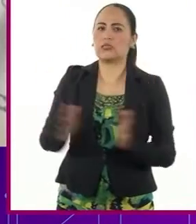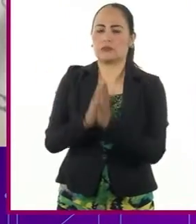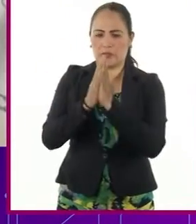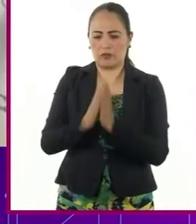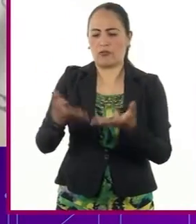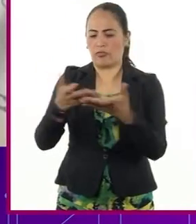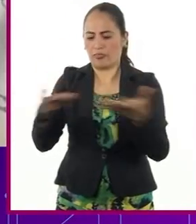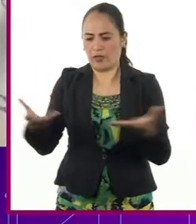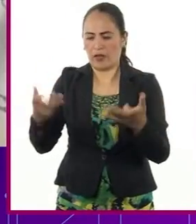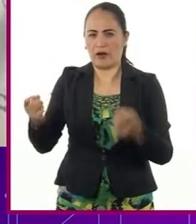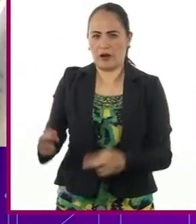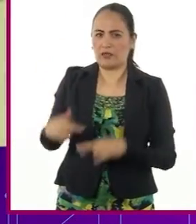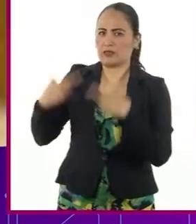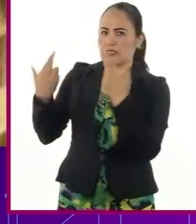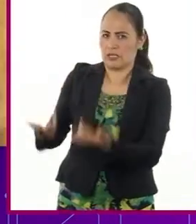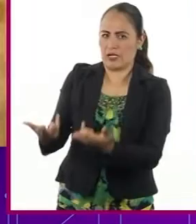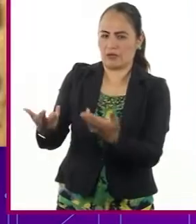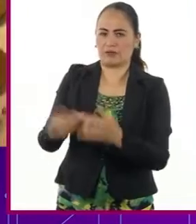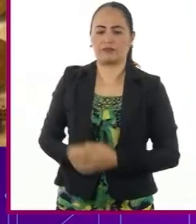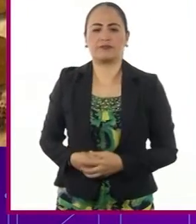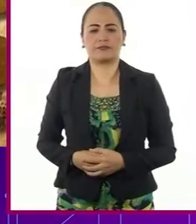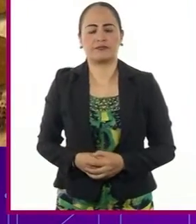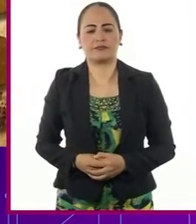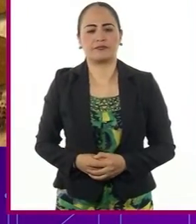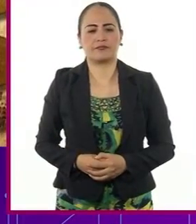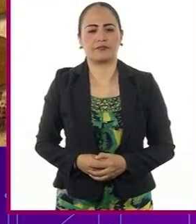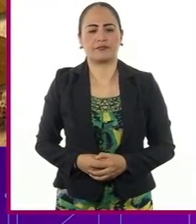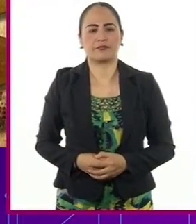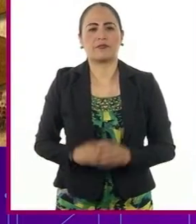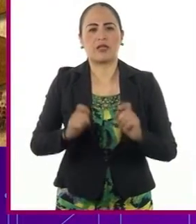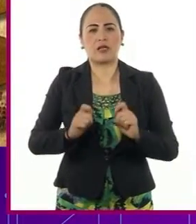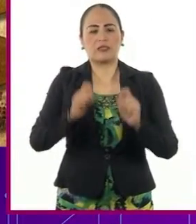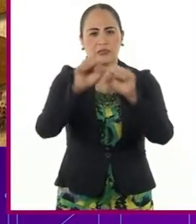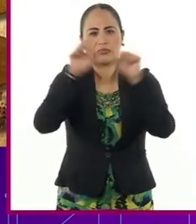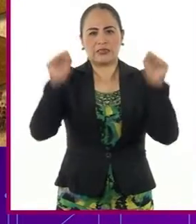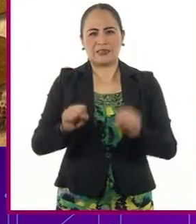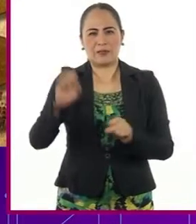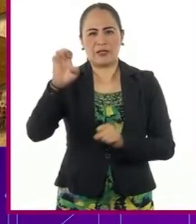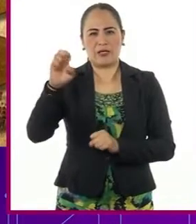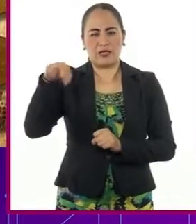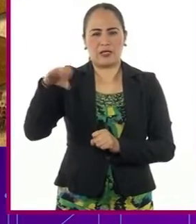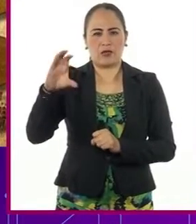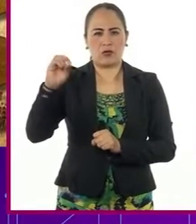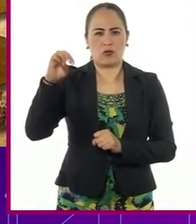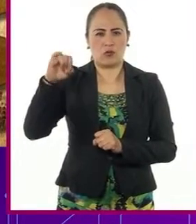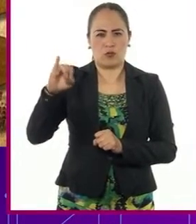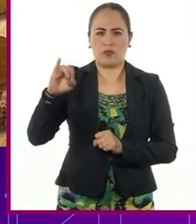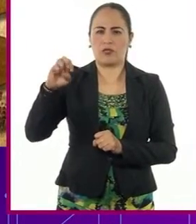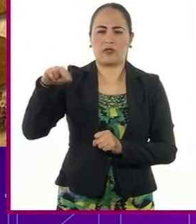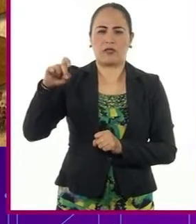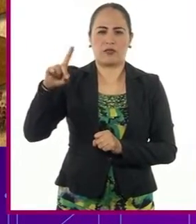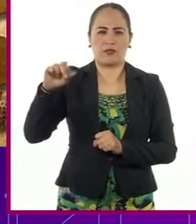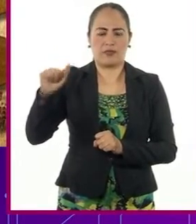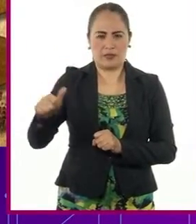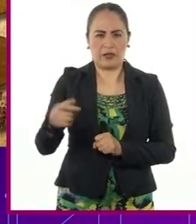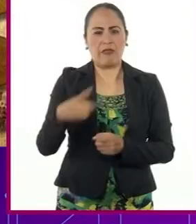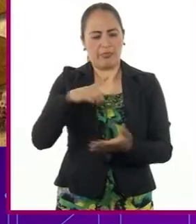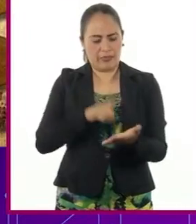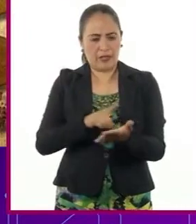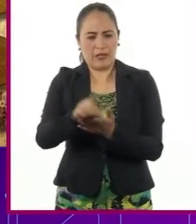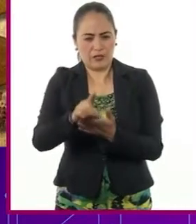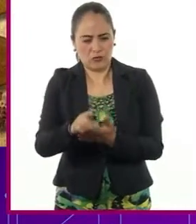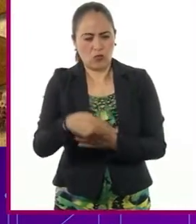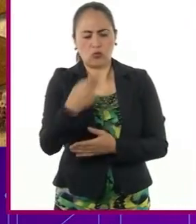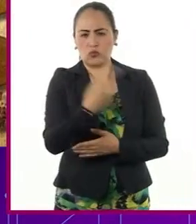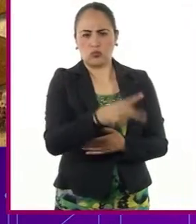tierra como recompensa. A través de la encomienda, los españoles obtenían derechos sobre el trabajo y los productos de